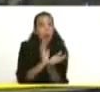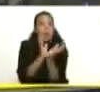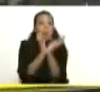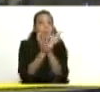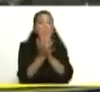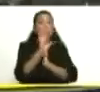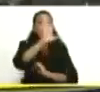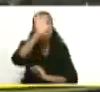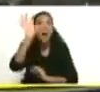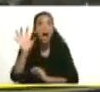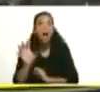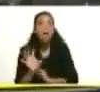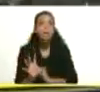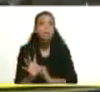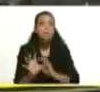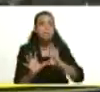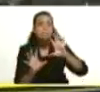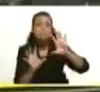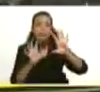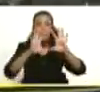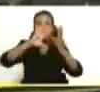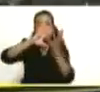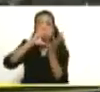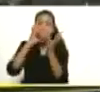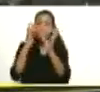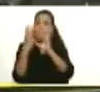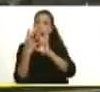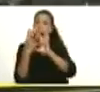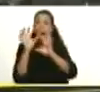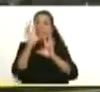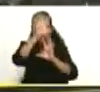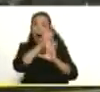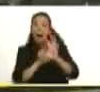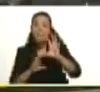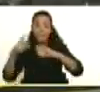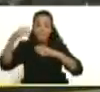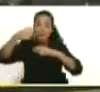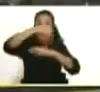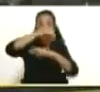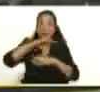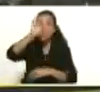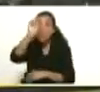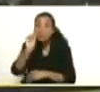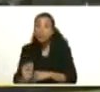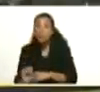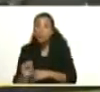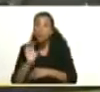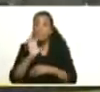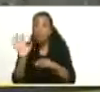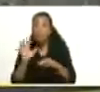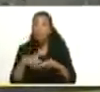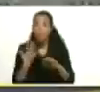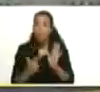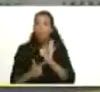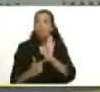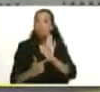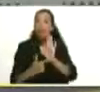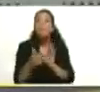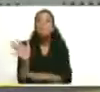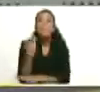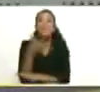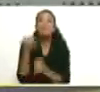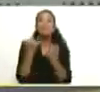geopolíticas para que nuestros pueblos, los pueblos del sur, podamos levantar nuestras banderas